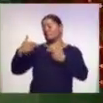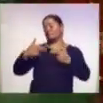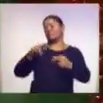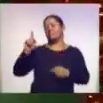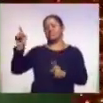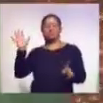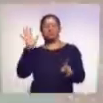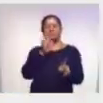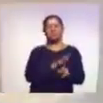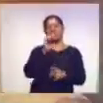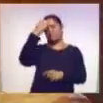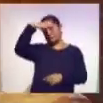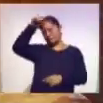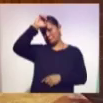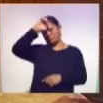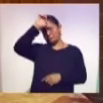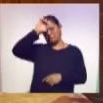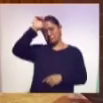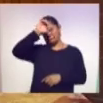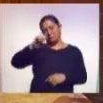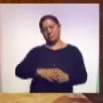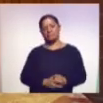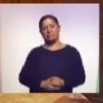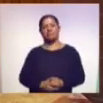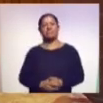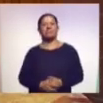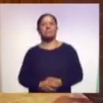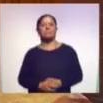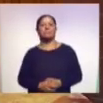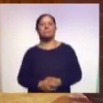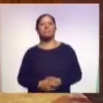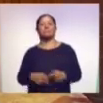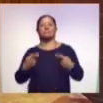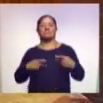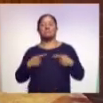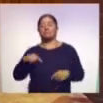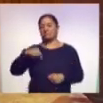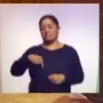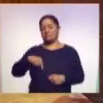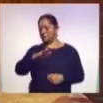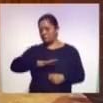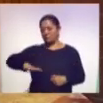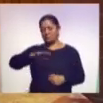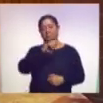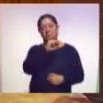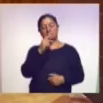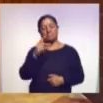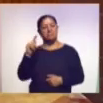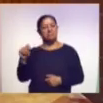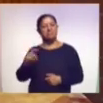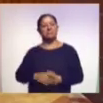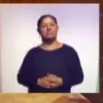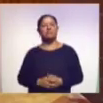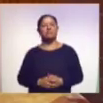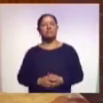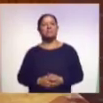la evangelización. Los habitantes de aquí, de San Pedro Tlalcuapan, se nos